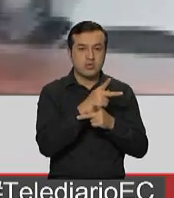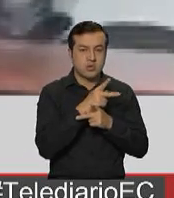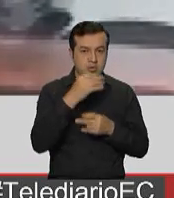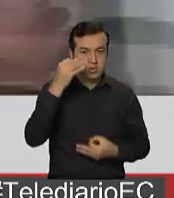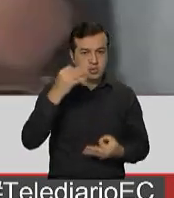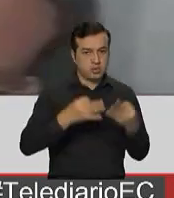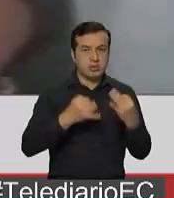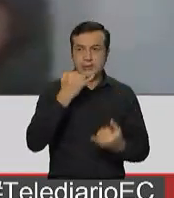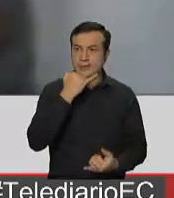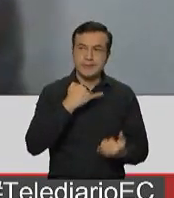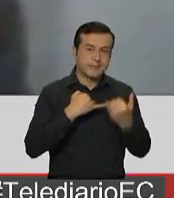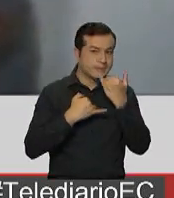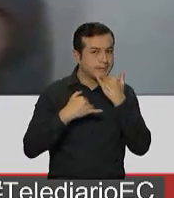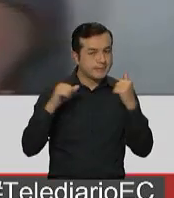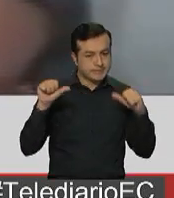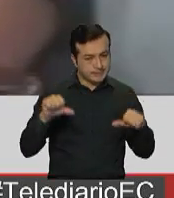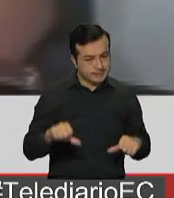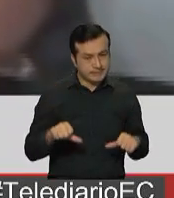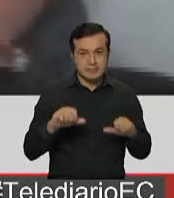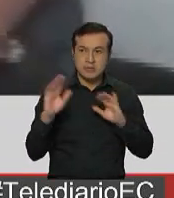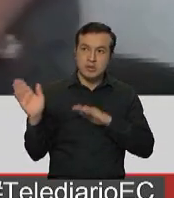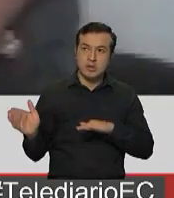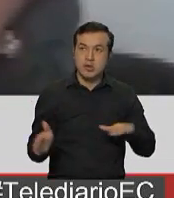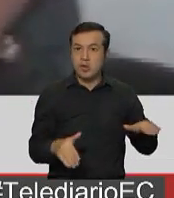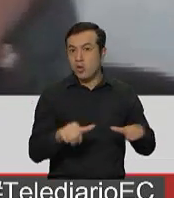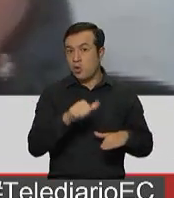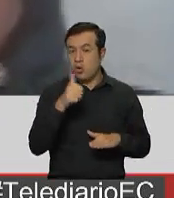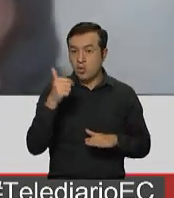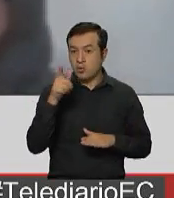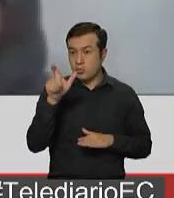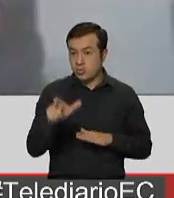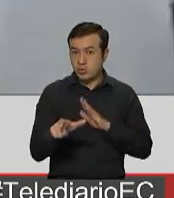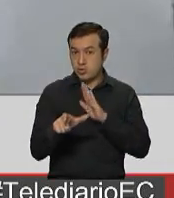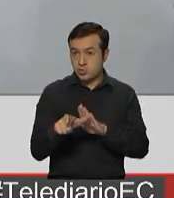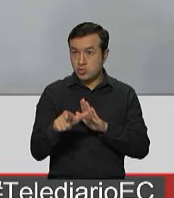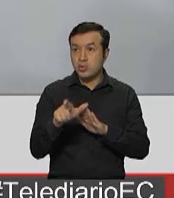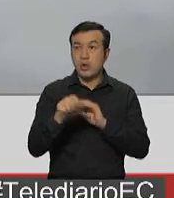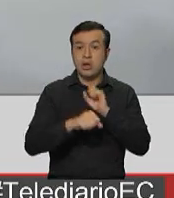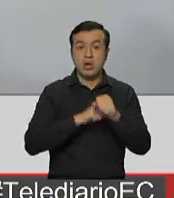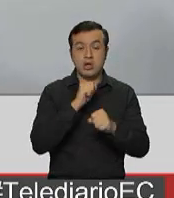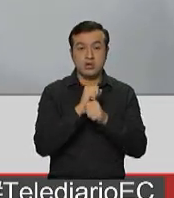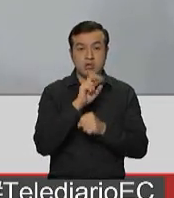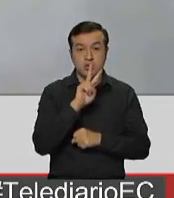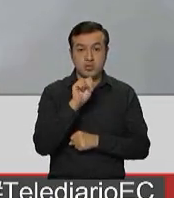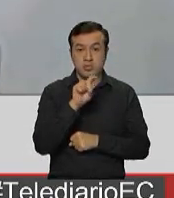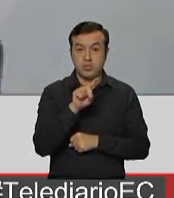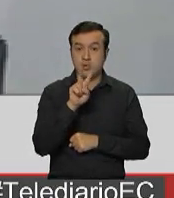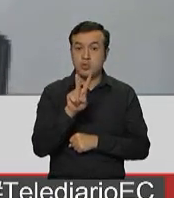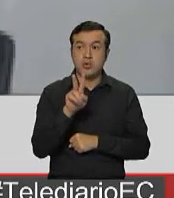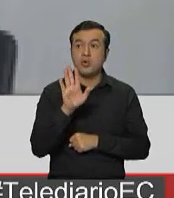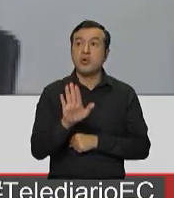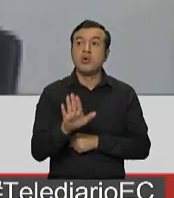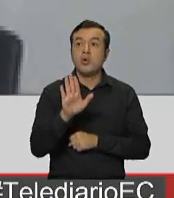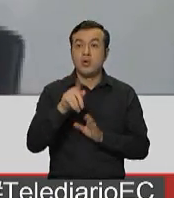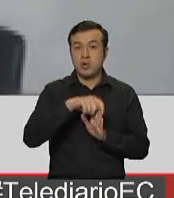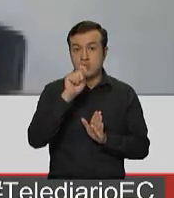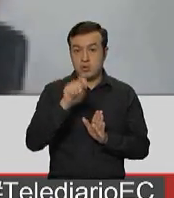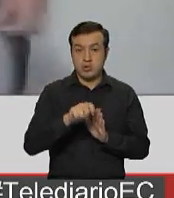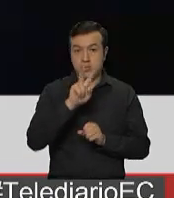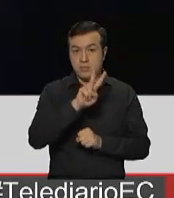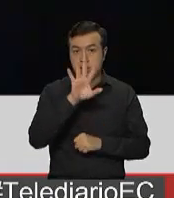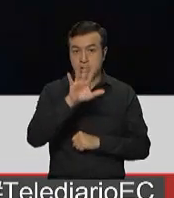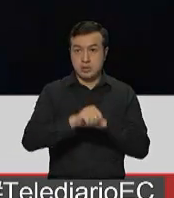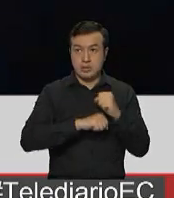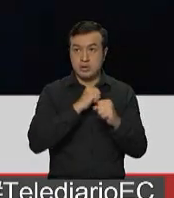por negligencia. Otra sentencia favorable que recibió Zambrano ocurrió en 2012, luego de que recibiera una condena de